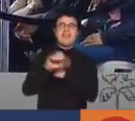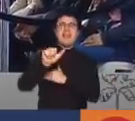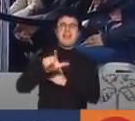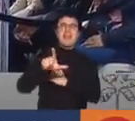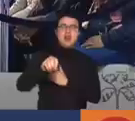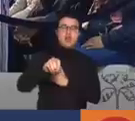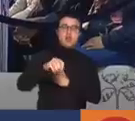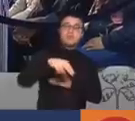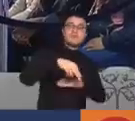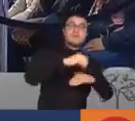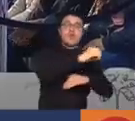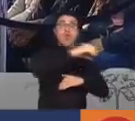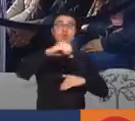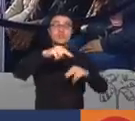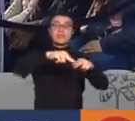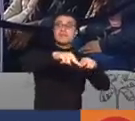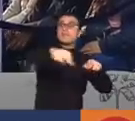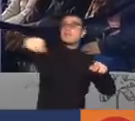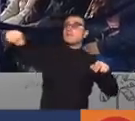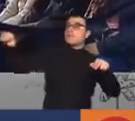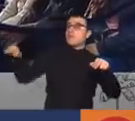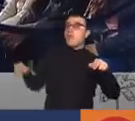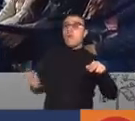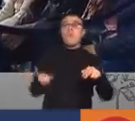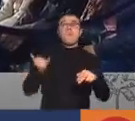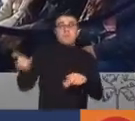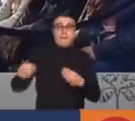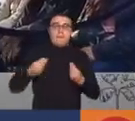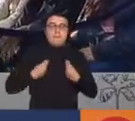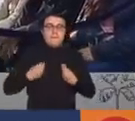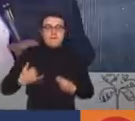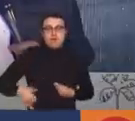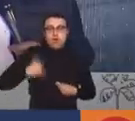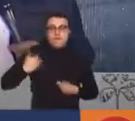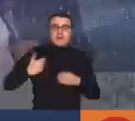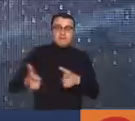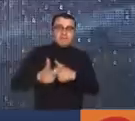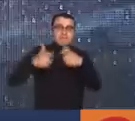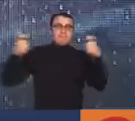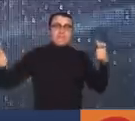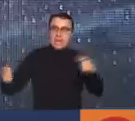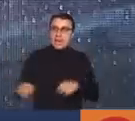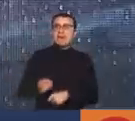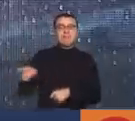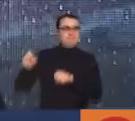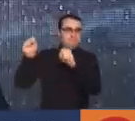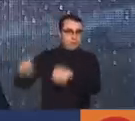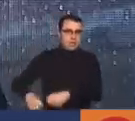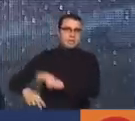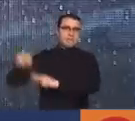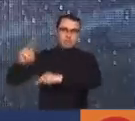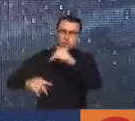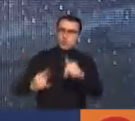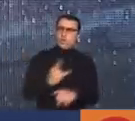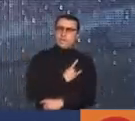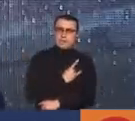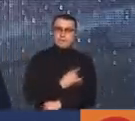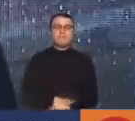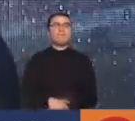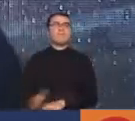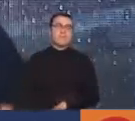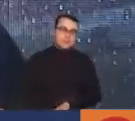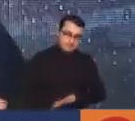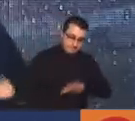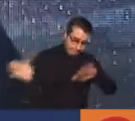borde occidental, que es donde vive la mayor parte de la juventud bogotana. Ahora, la economía popular